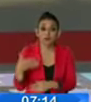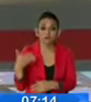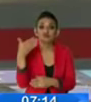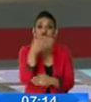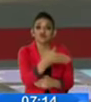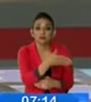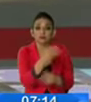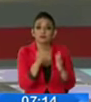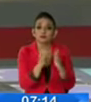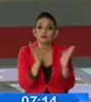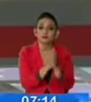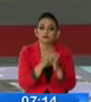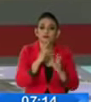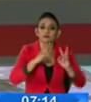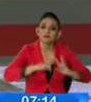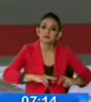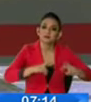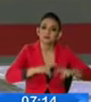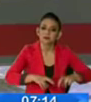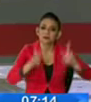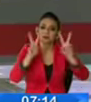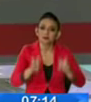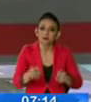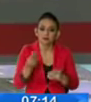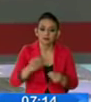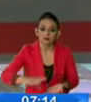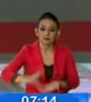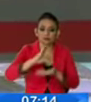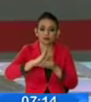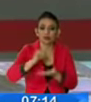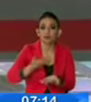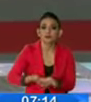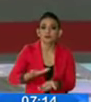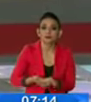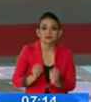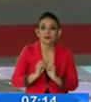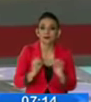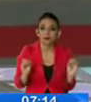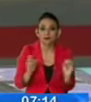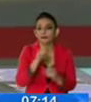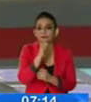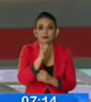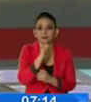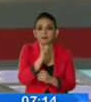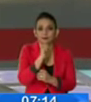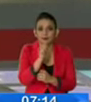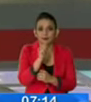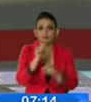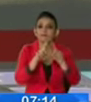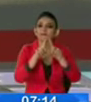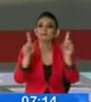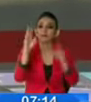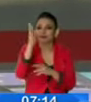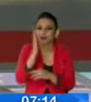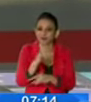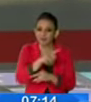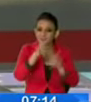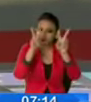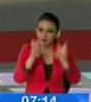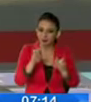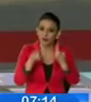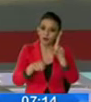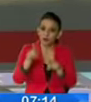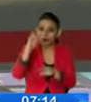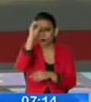sea vinculado en la investigación por el supuesto delito de asociación ilícita, esto dentro del caso de Odebrecht. Existen criterios